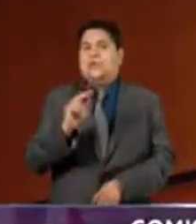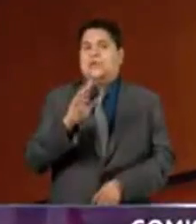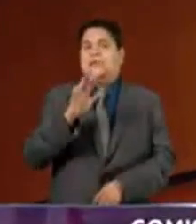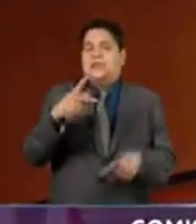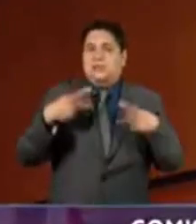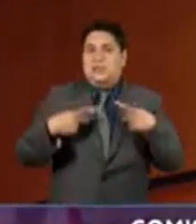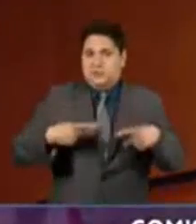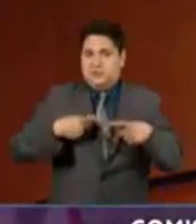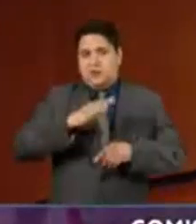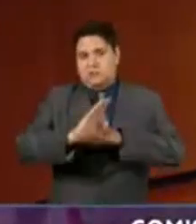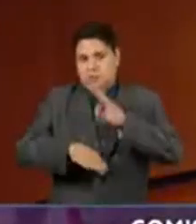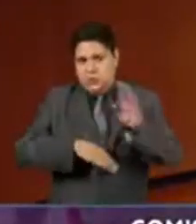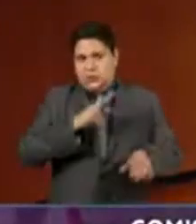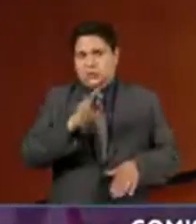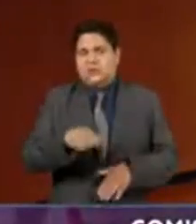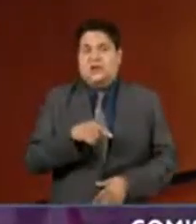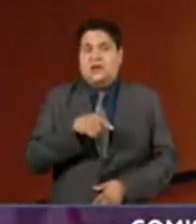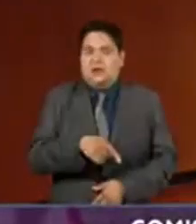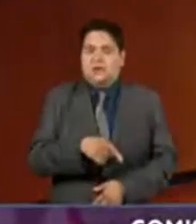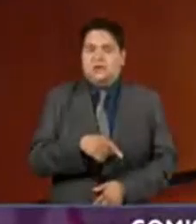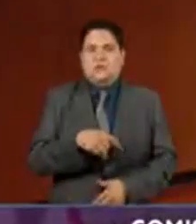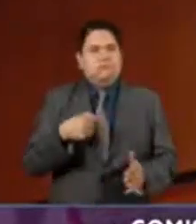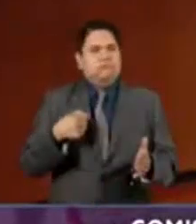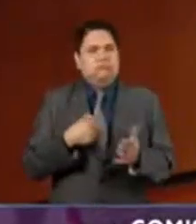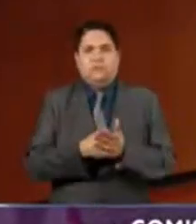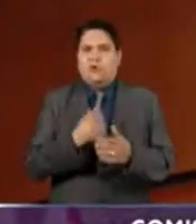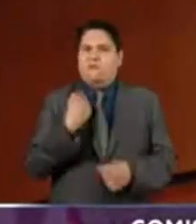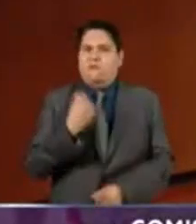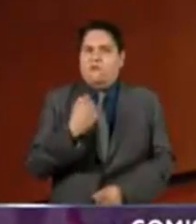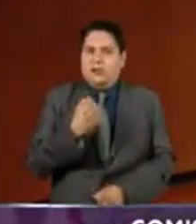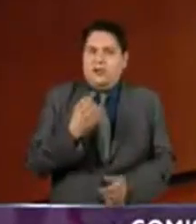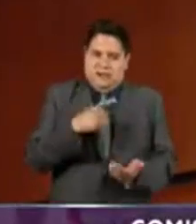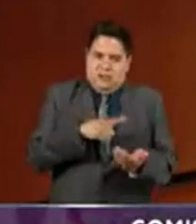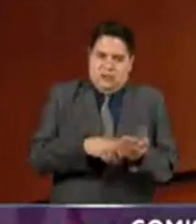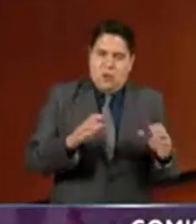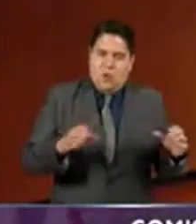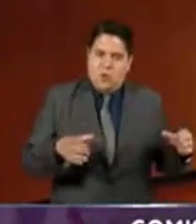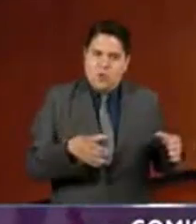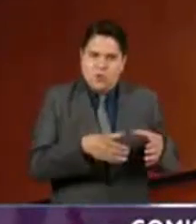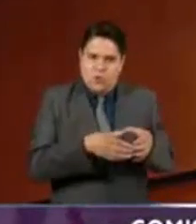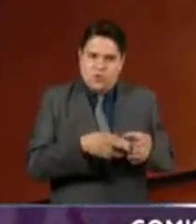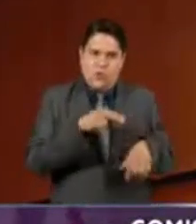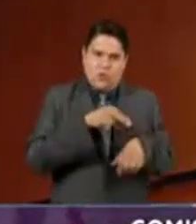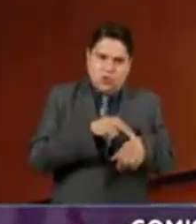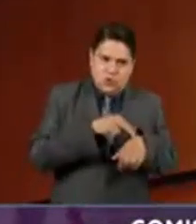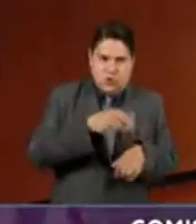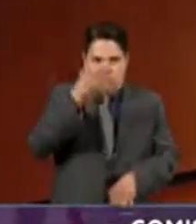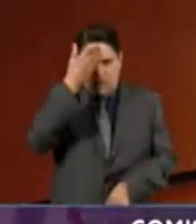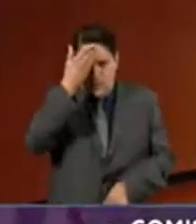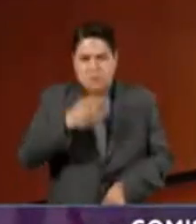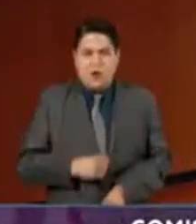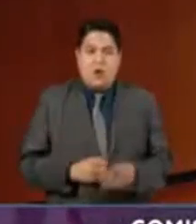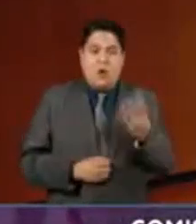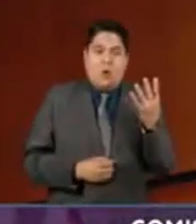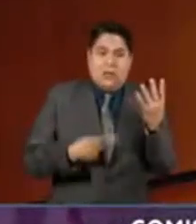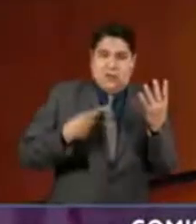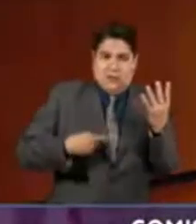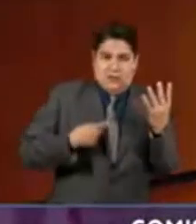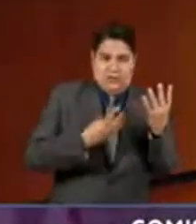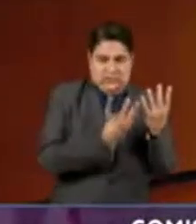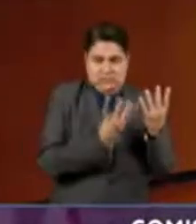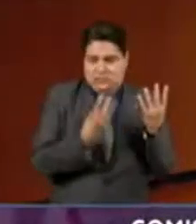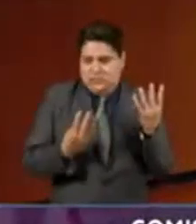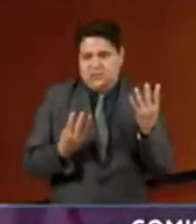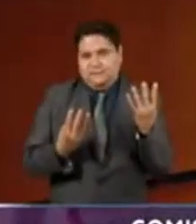3.885 personas, afectando principalmente al sector médico y de enfermería, con 3 de cada 4 casos.